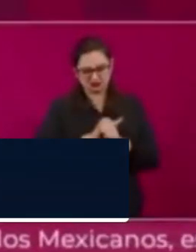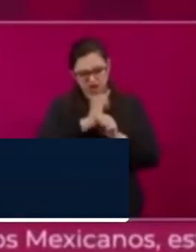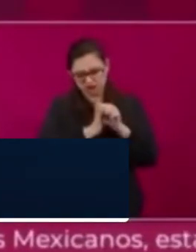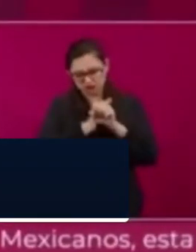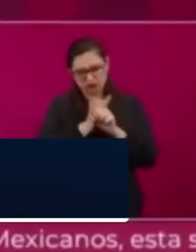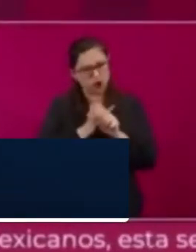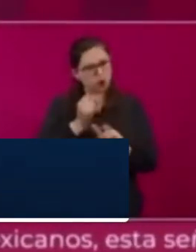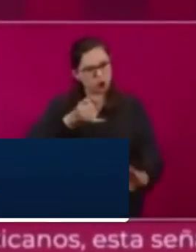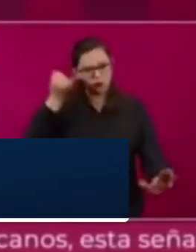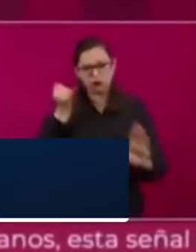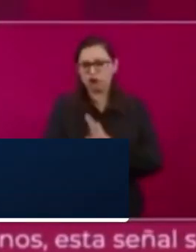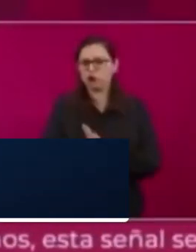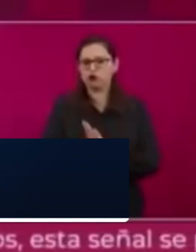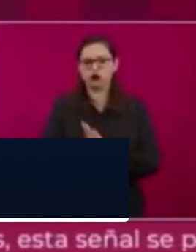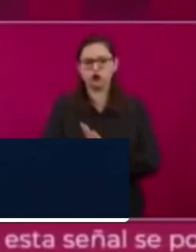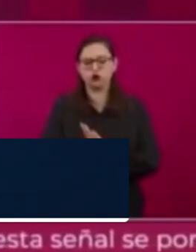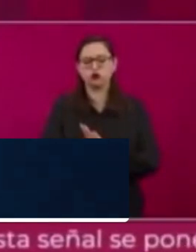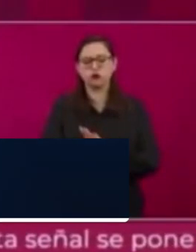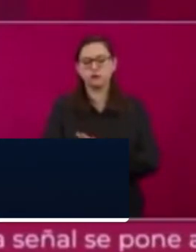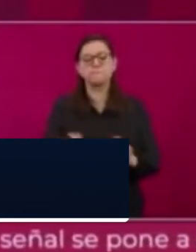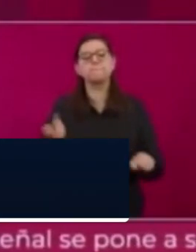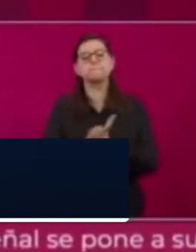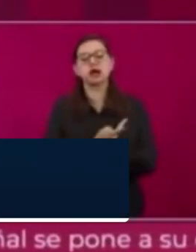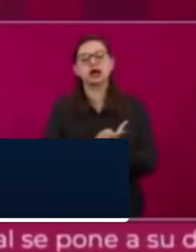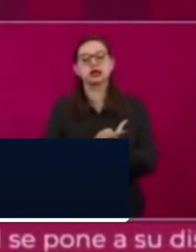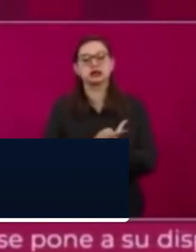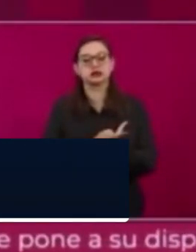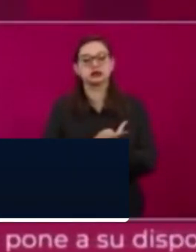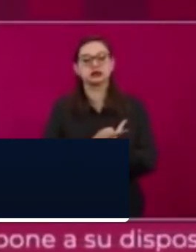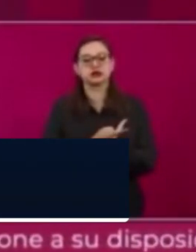para descartar que